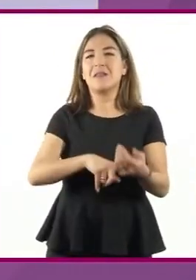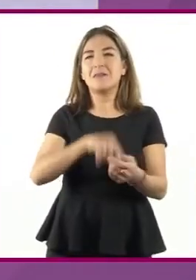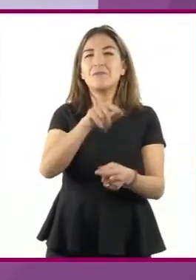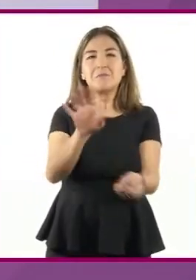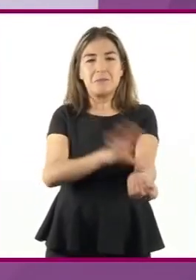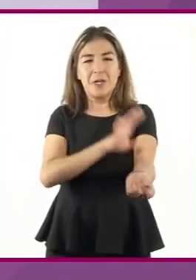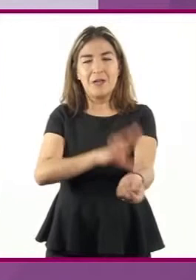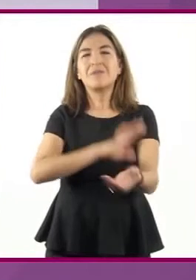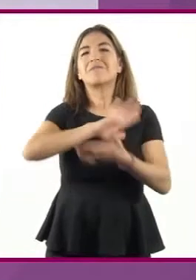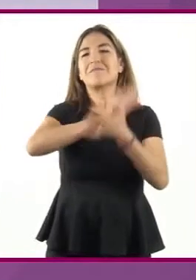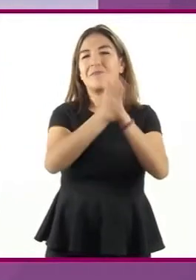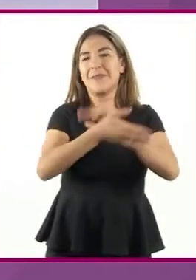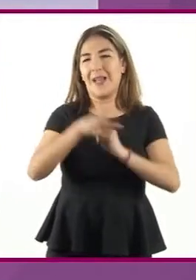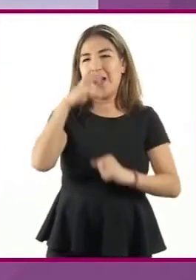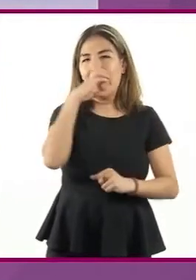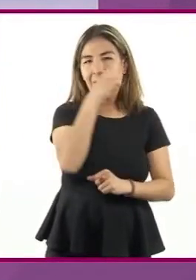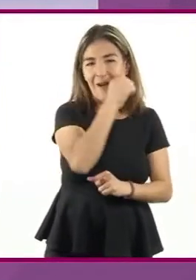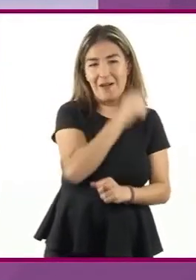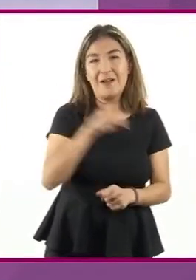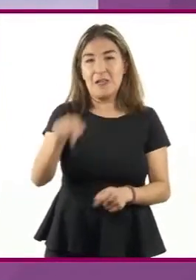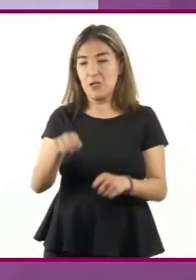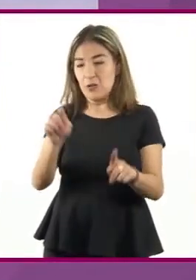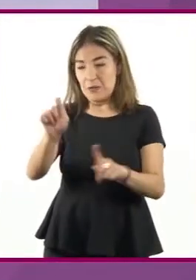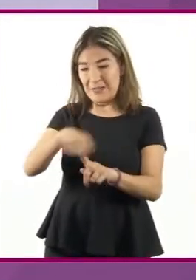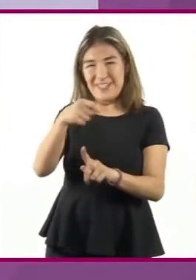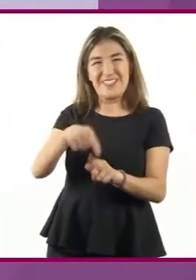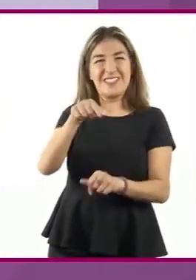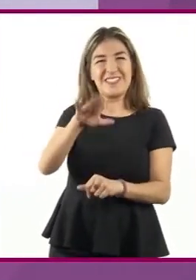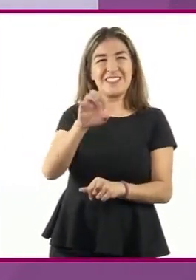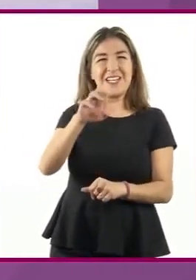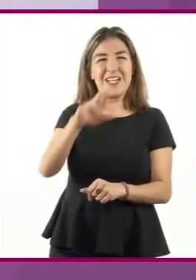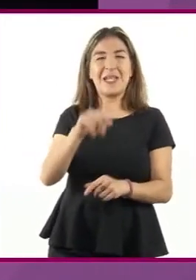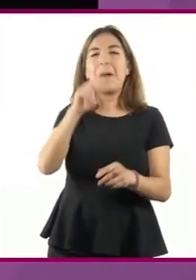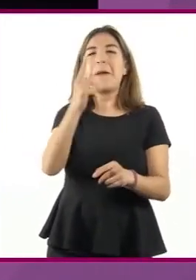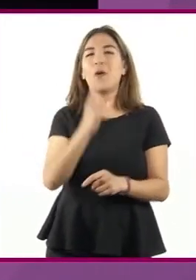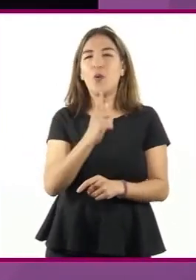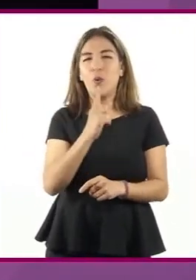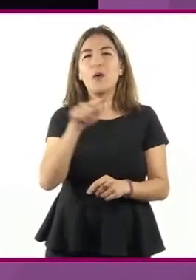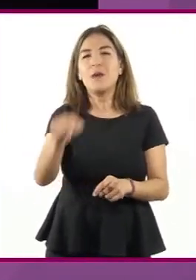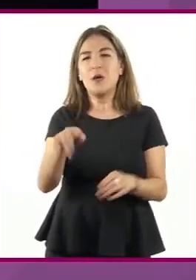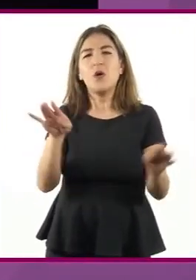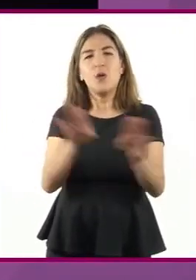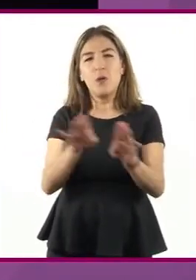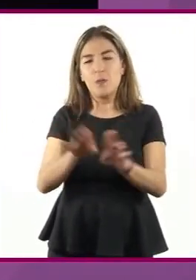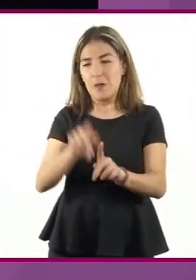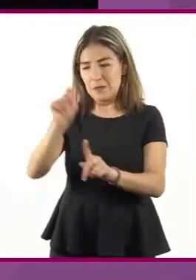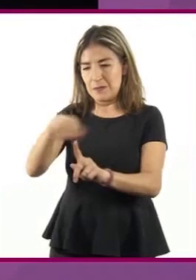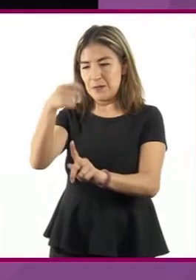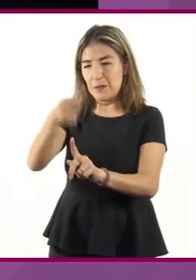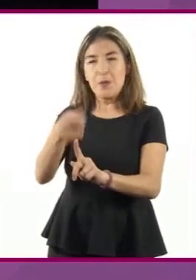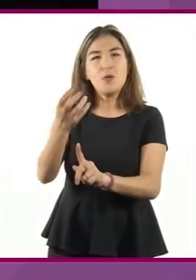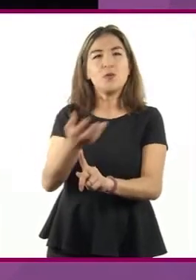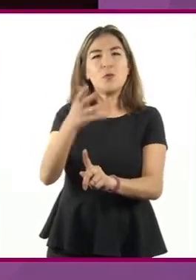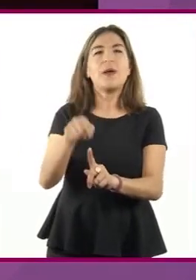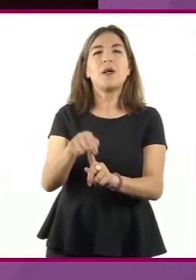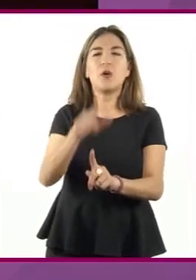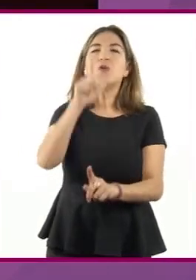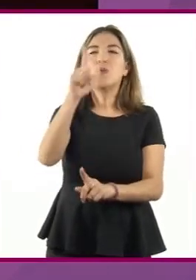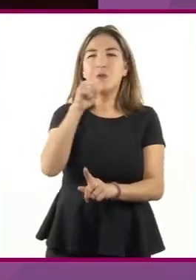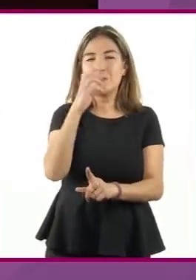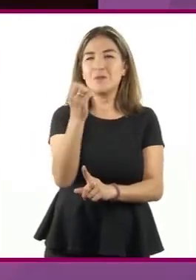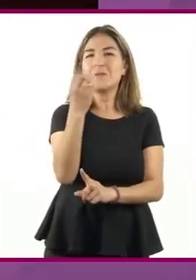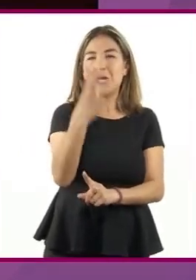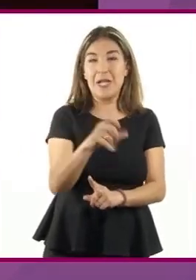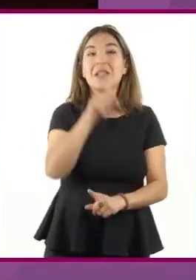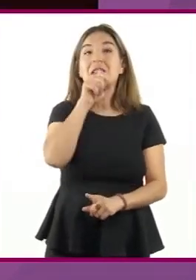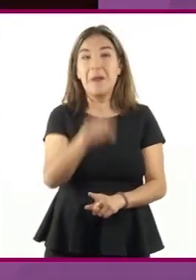La energía que se produce por la combustión de la cera o parafina de una vela se transforma en energía luminosa y a su